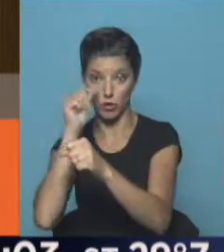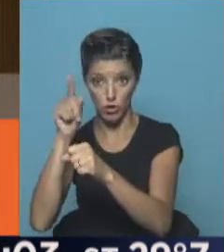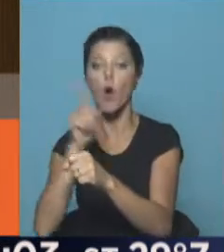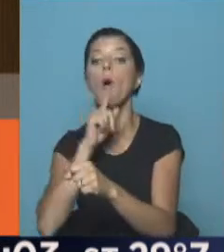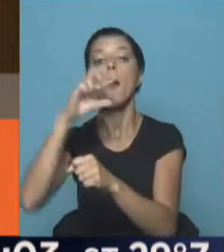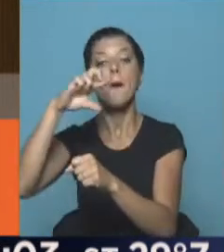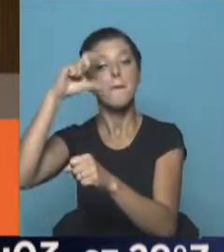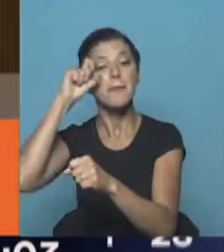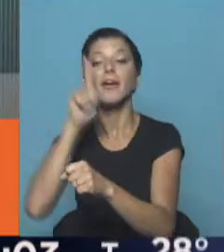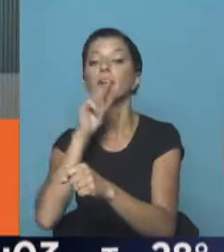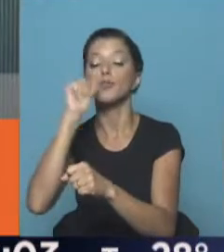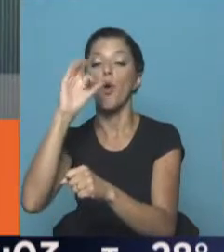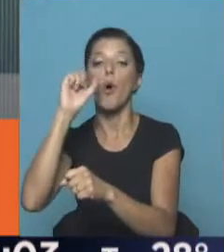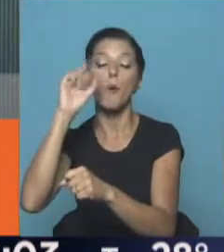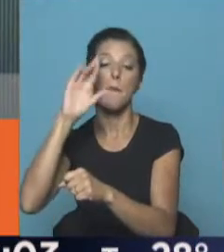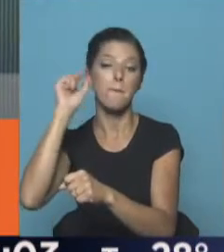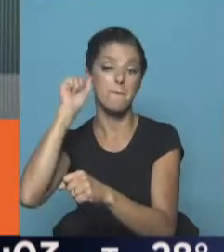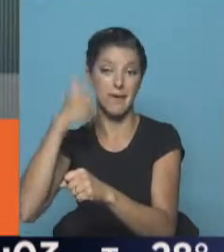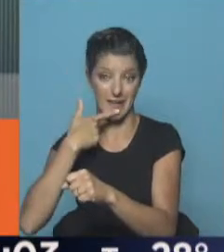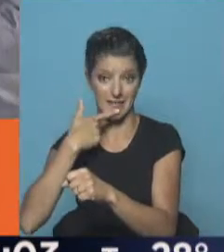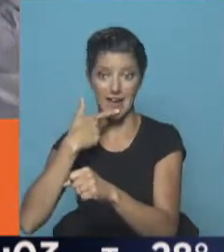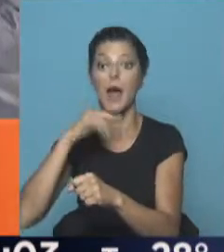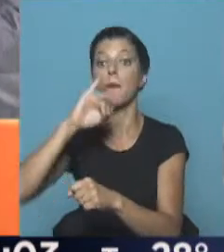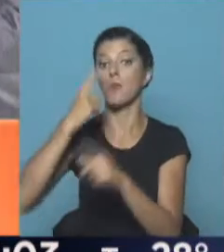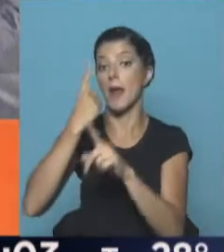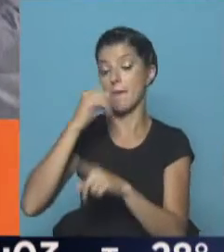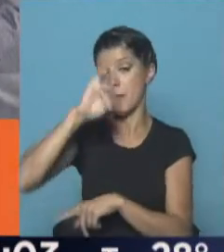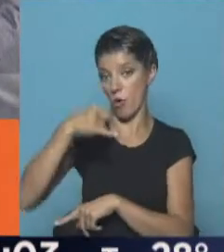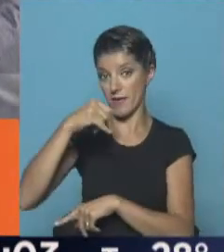la principal empresa del américa latina en cierto